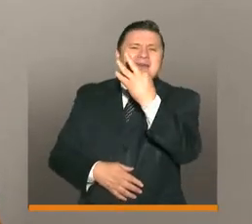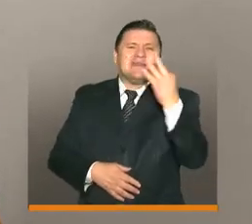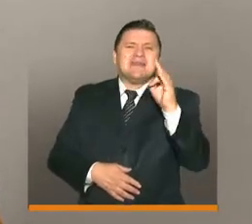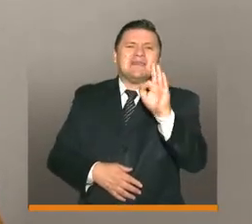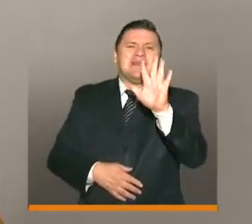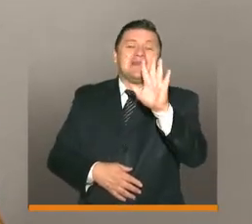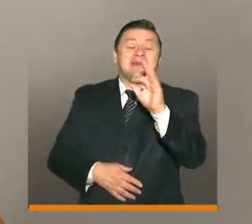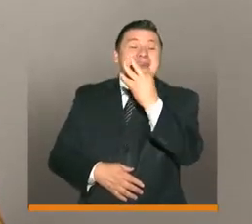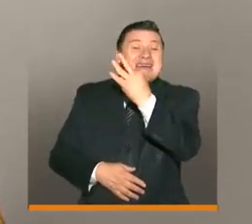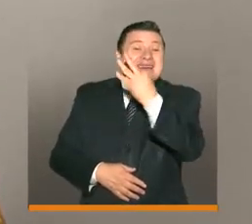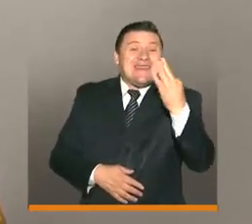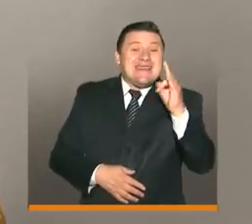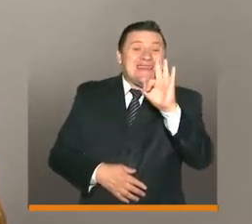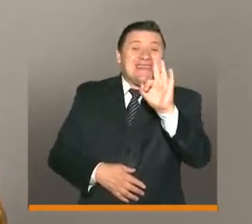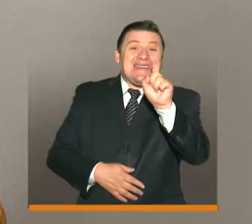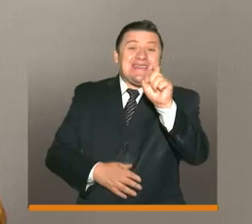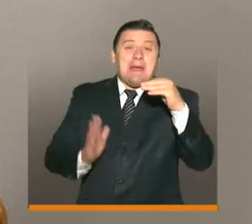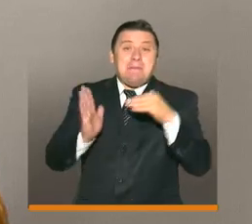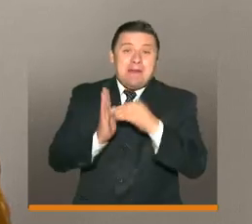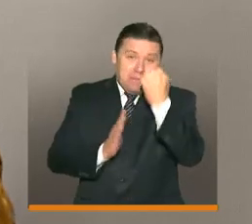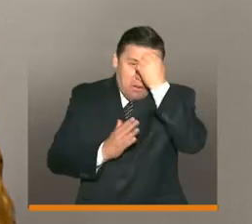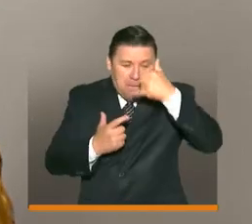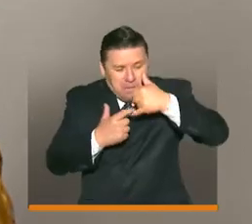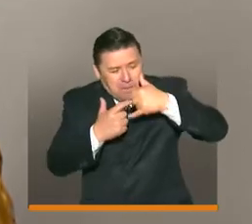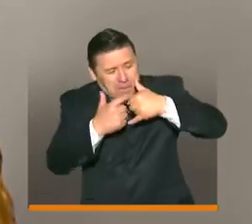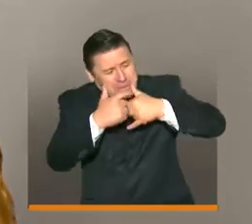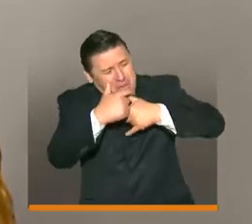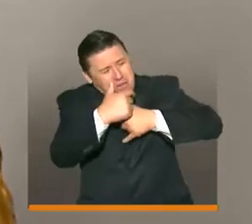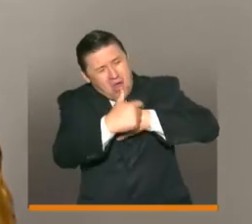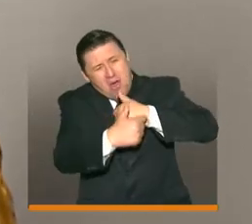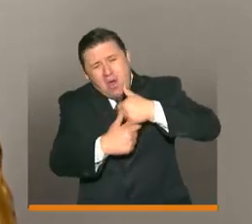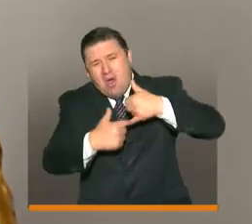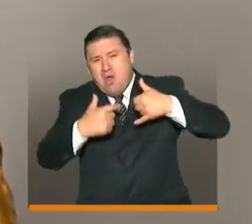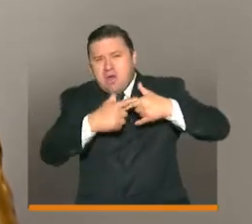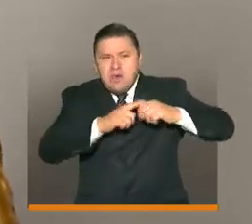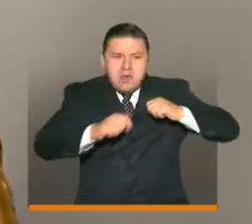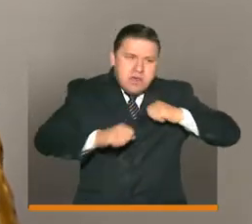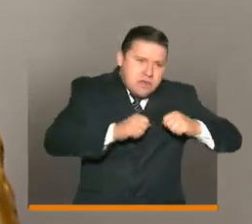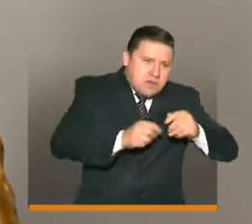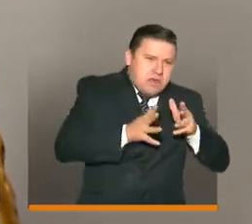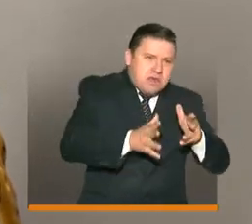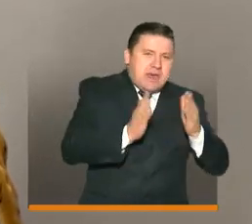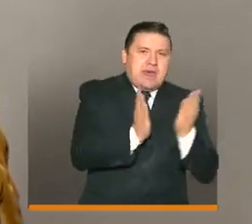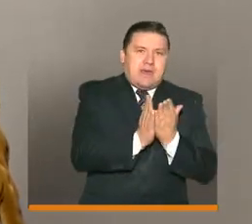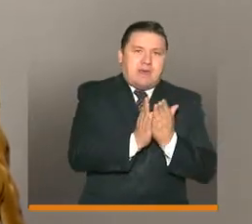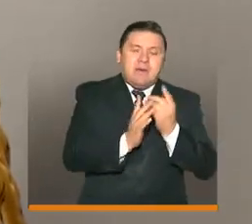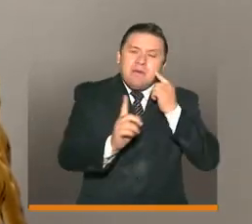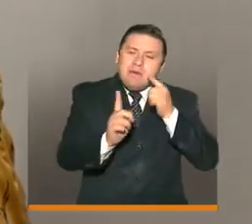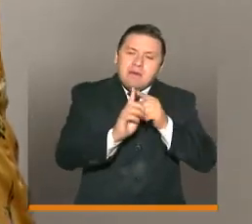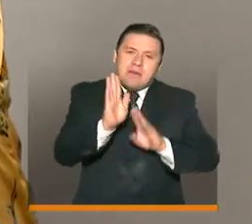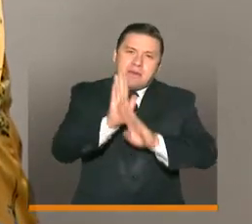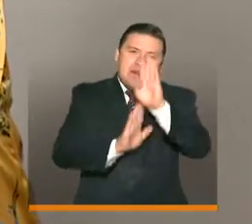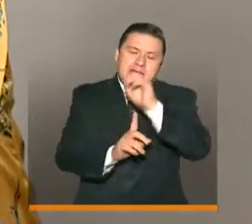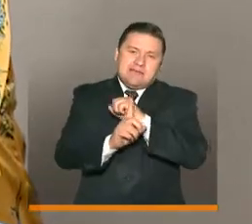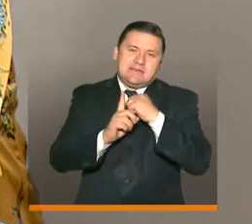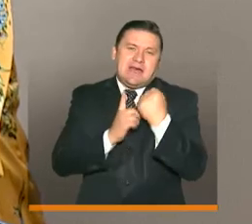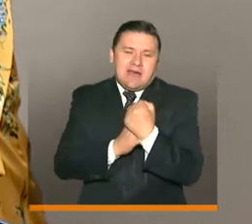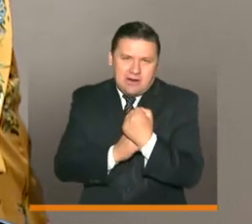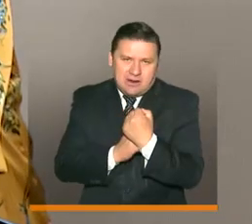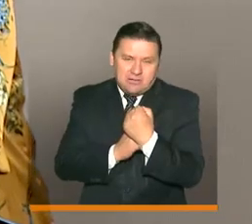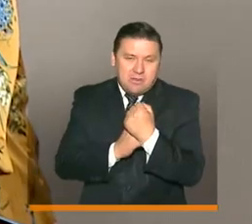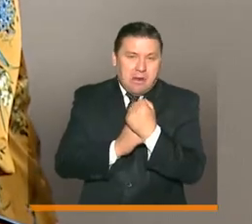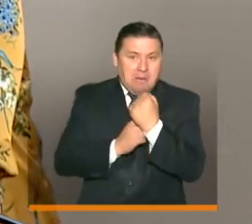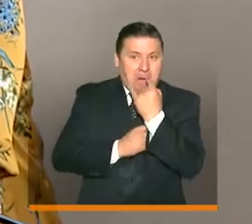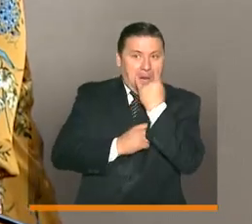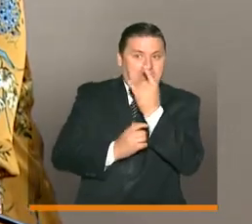336 mil maestros, presidente y directivos docentes hacen por el sistema educativo, pero por mucho más, por el desarrollo social, por esa